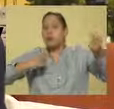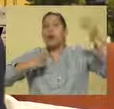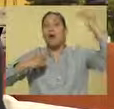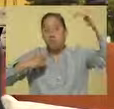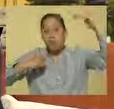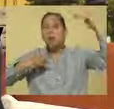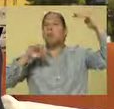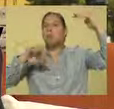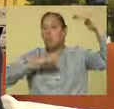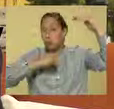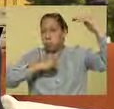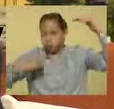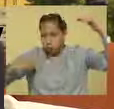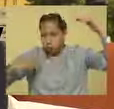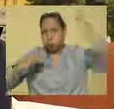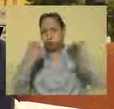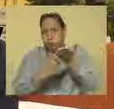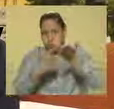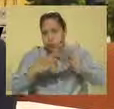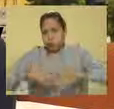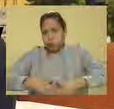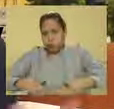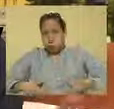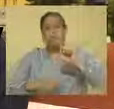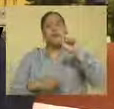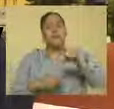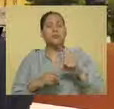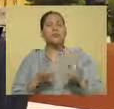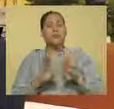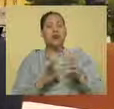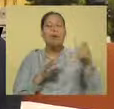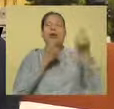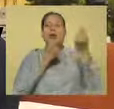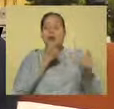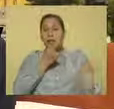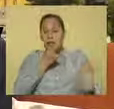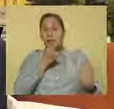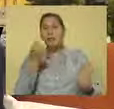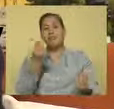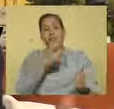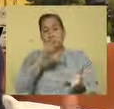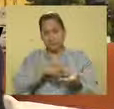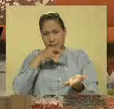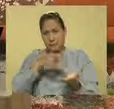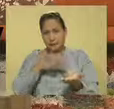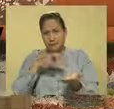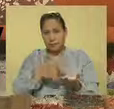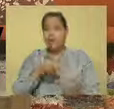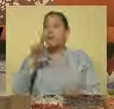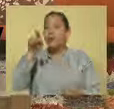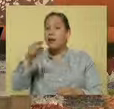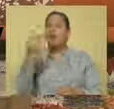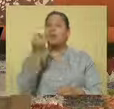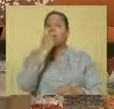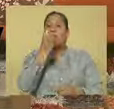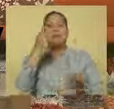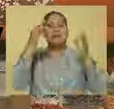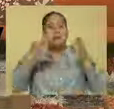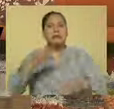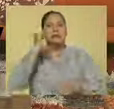además, esto que comentas, lo tenemos que hacer desde pequeñitos. Entonces, ahí viene la